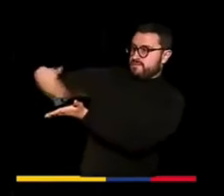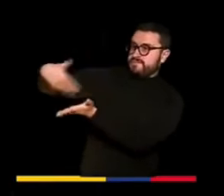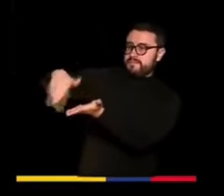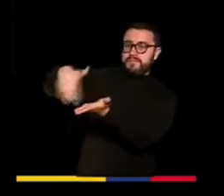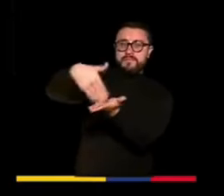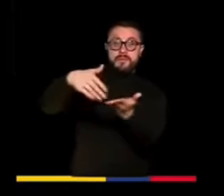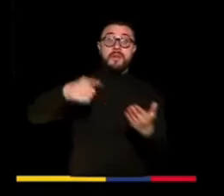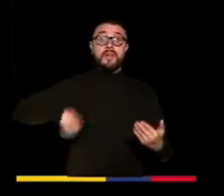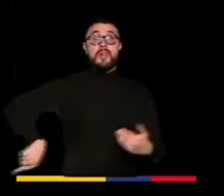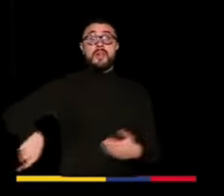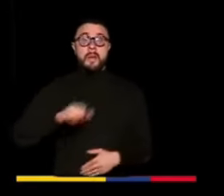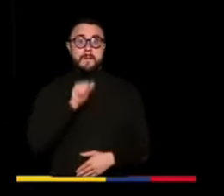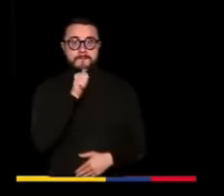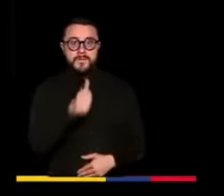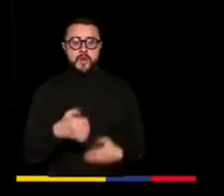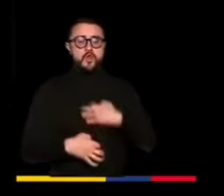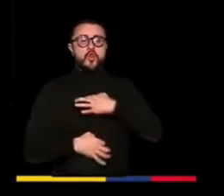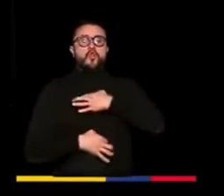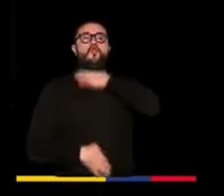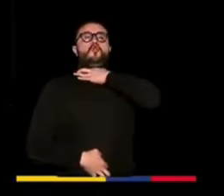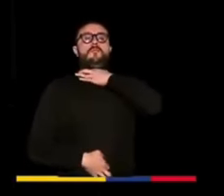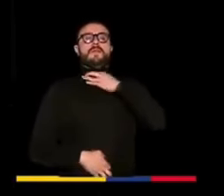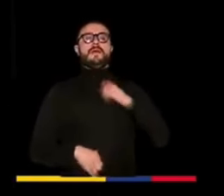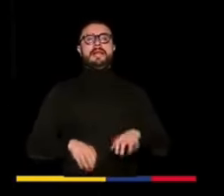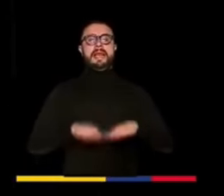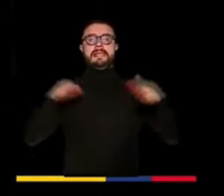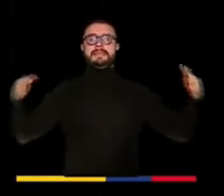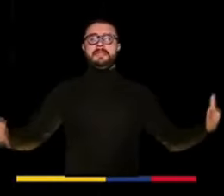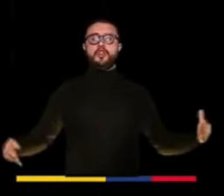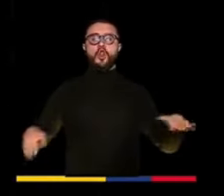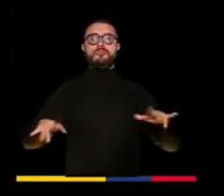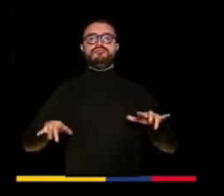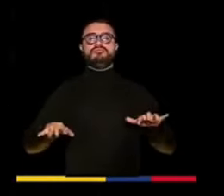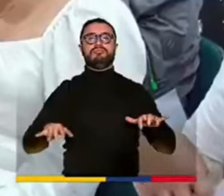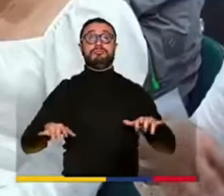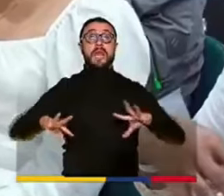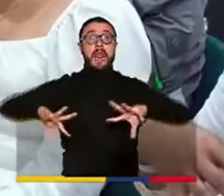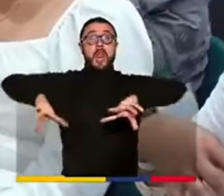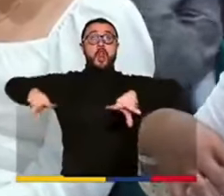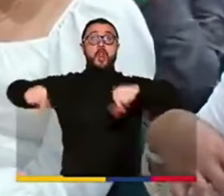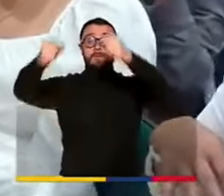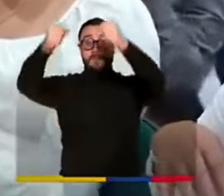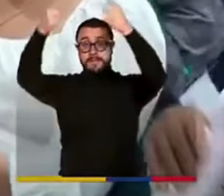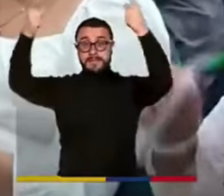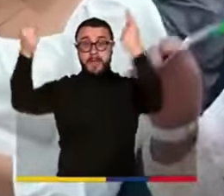usan corbata y están en escritorio y se roban el dinero público.